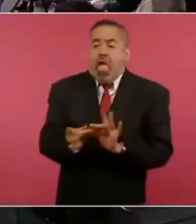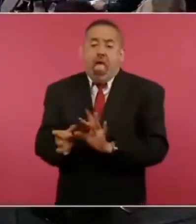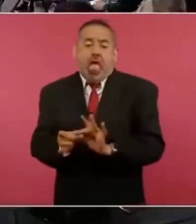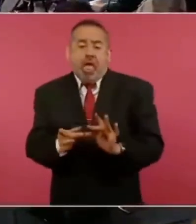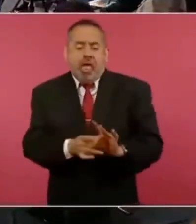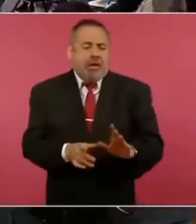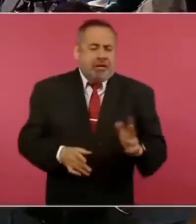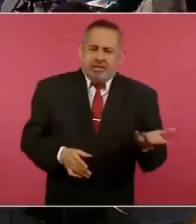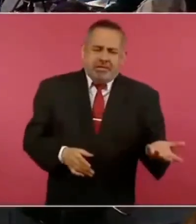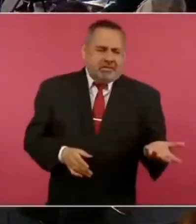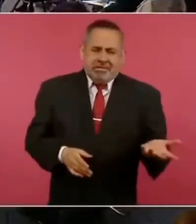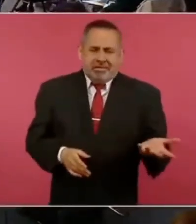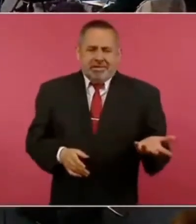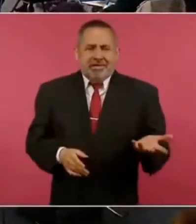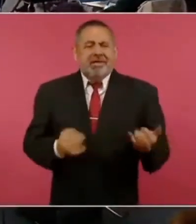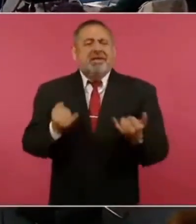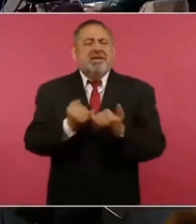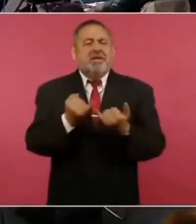porque el robalo es,